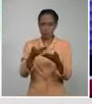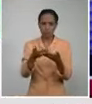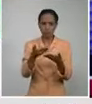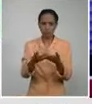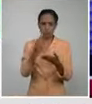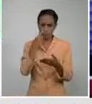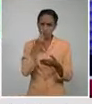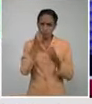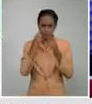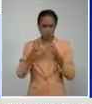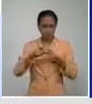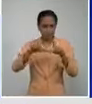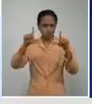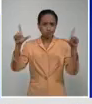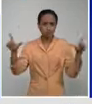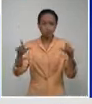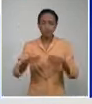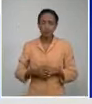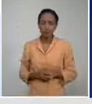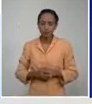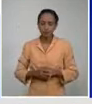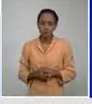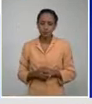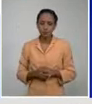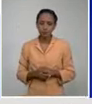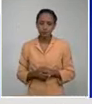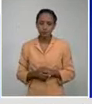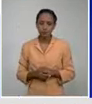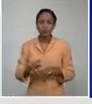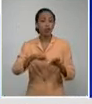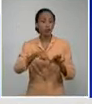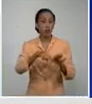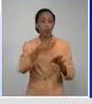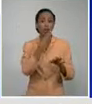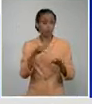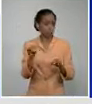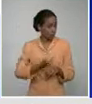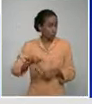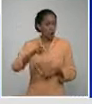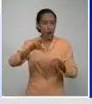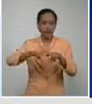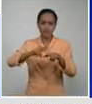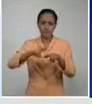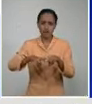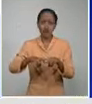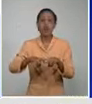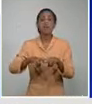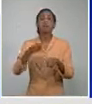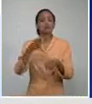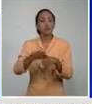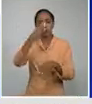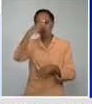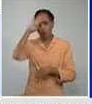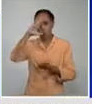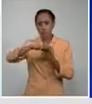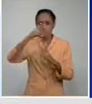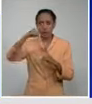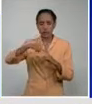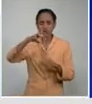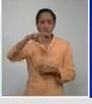gráfico, incluyendo el municipio especial Isla de la Juventud, La Habana, Santiago de Cuba, Matanzas, Pinar del